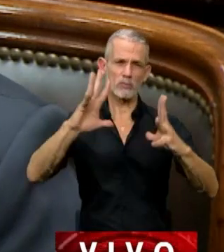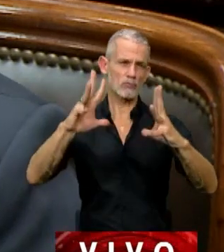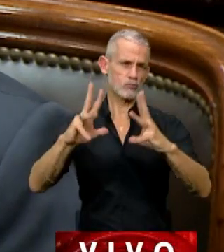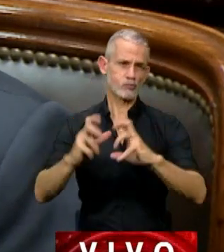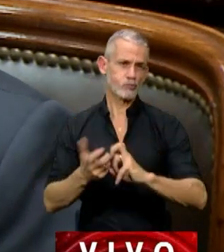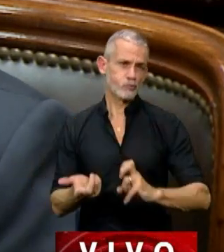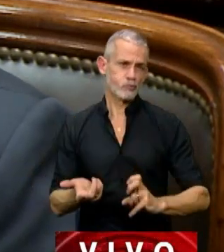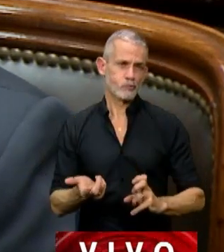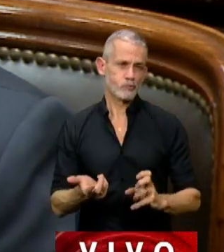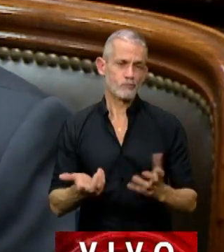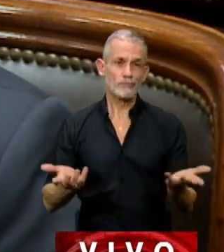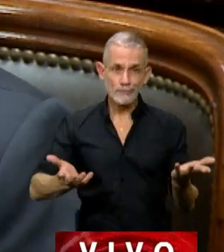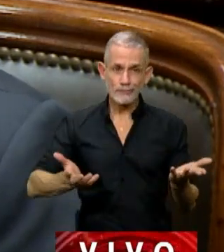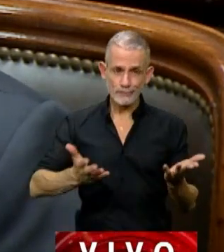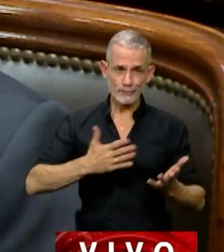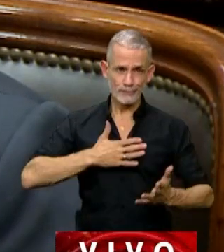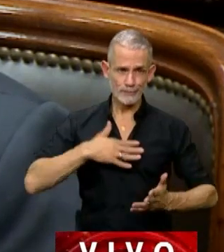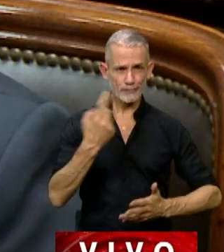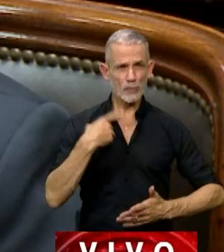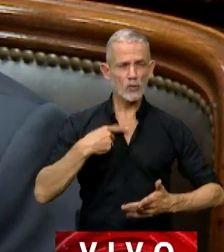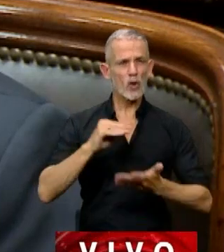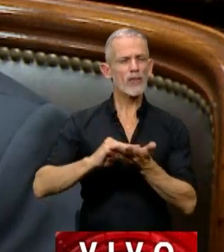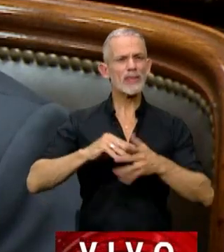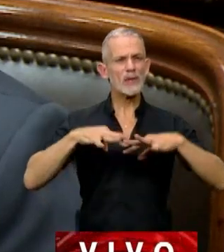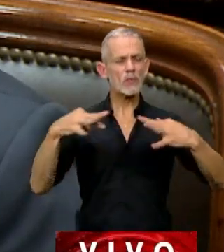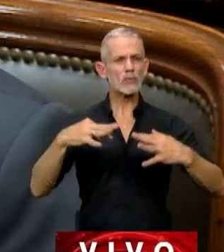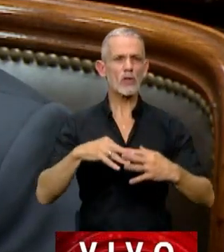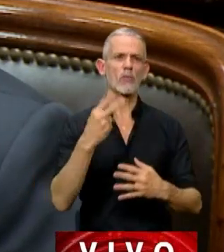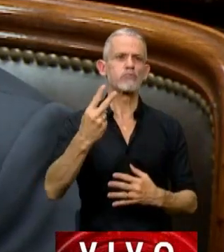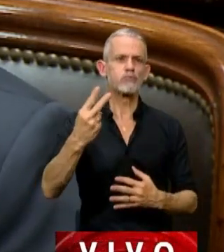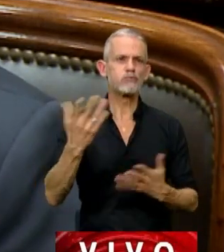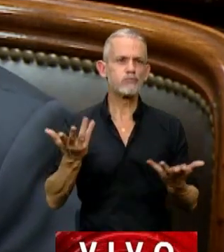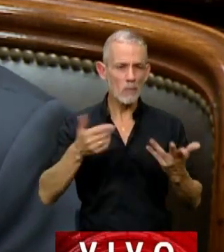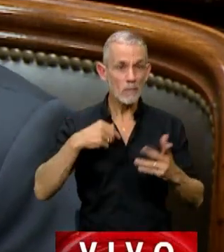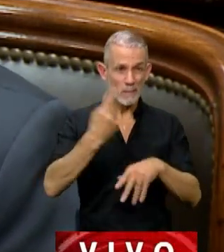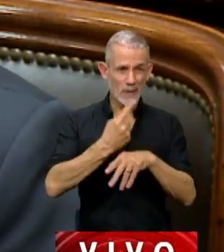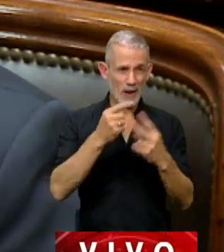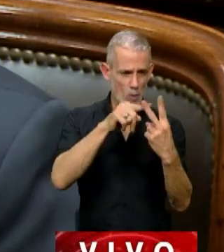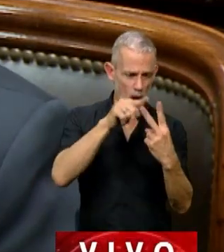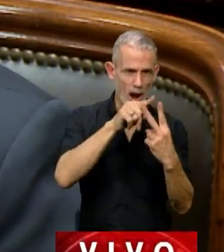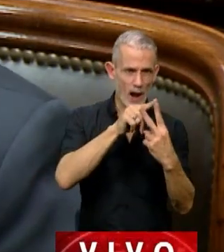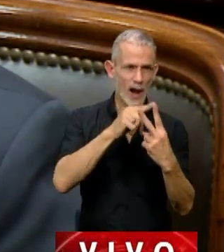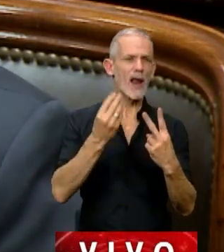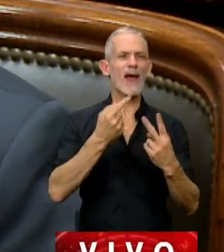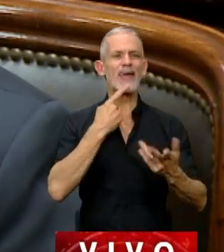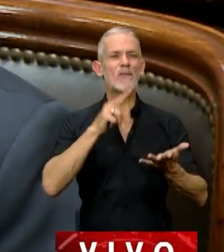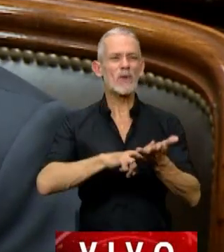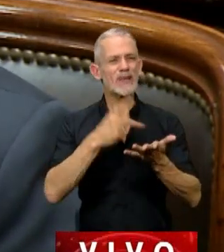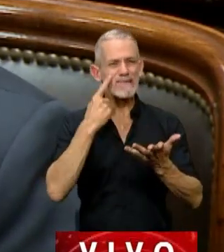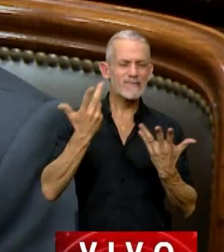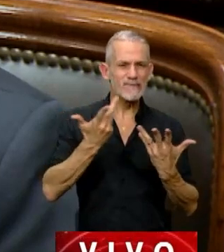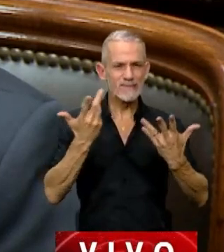tanto, nuestra función como legisladores tiene que ser doble. La primera es tratar que los